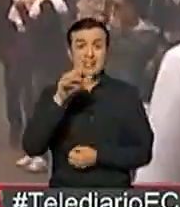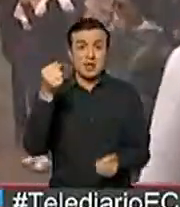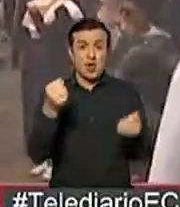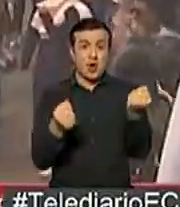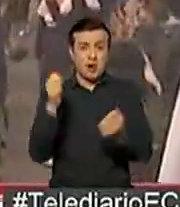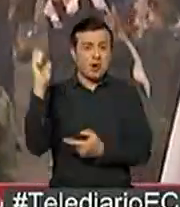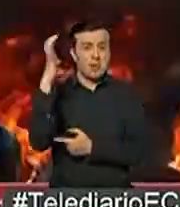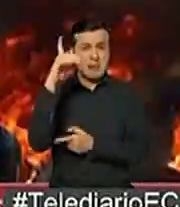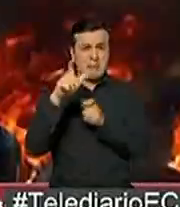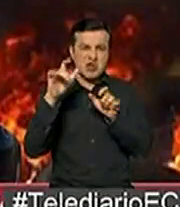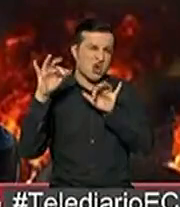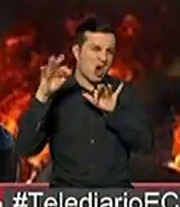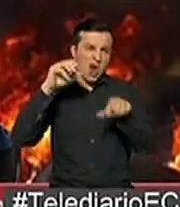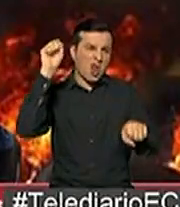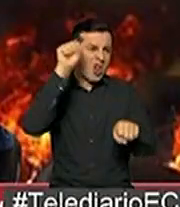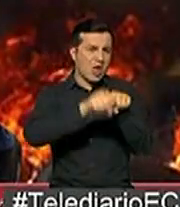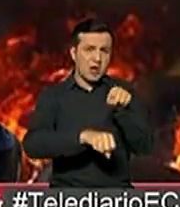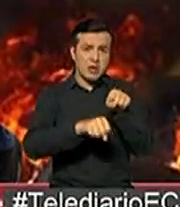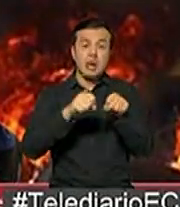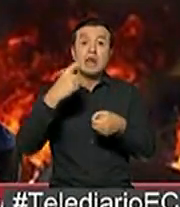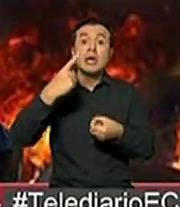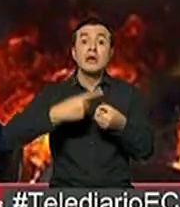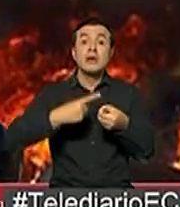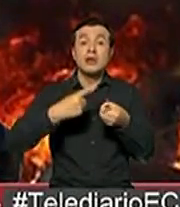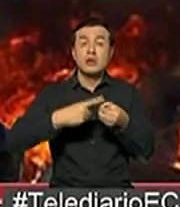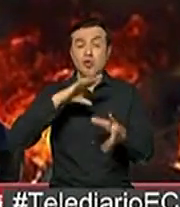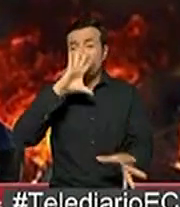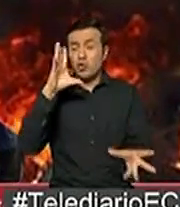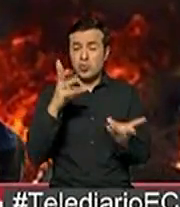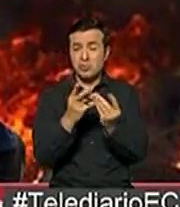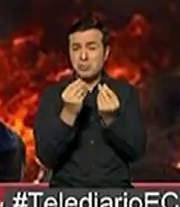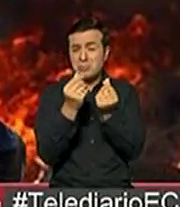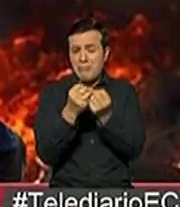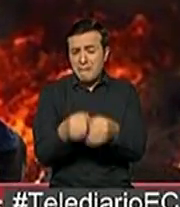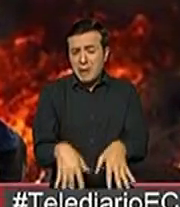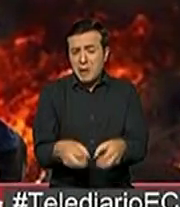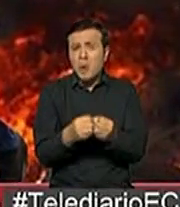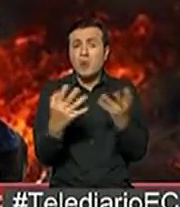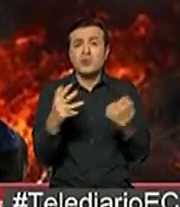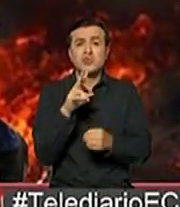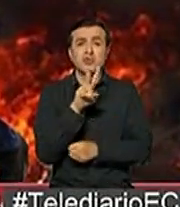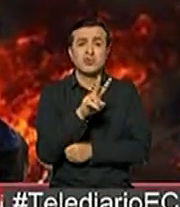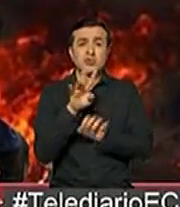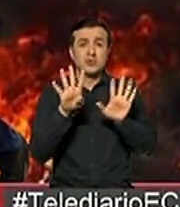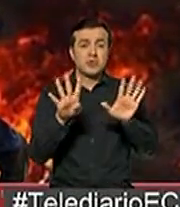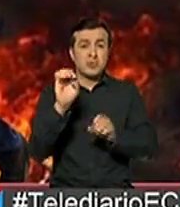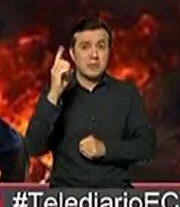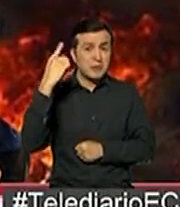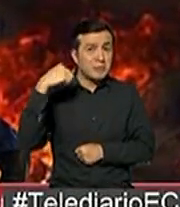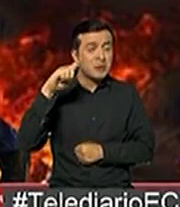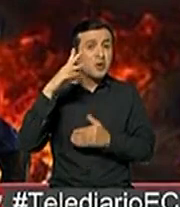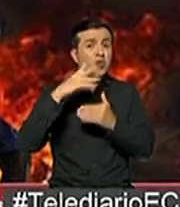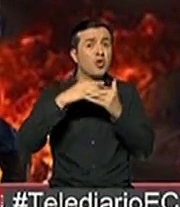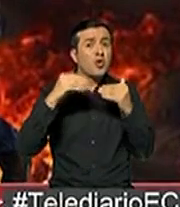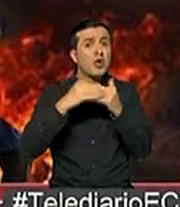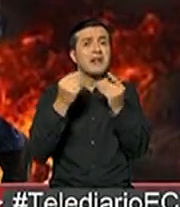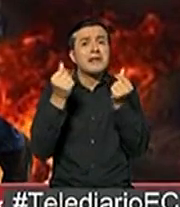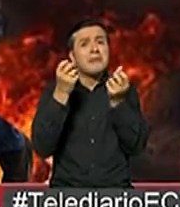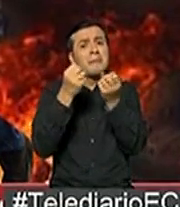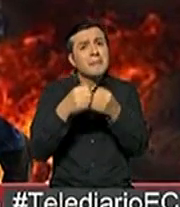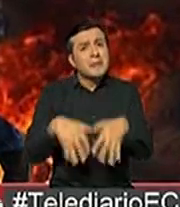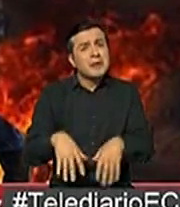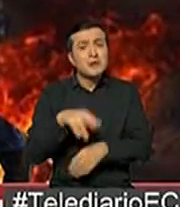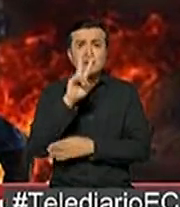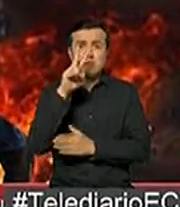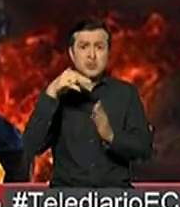ambulancias solo en quito los destrozos que dejó el paro suman 290 millones de dólares en pérdidas y